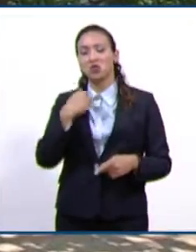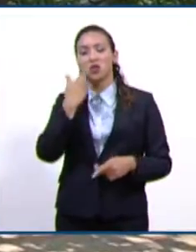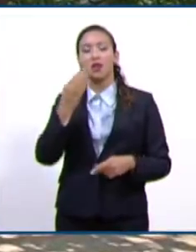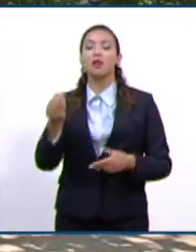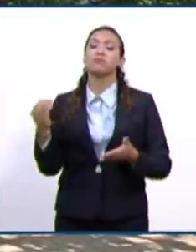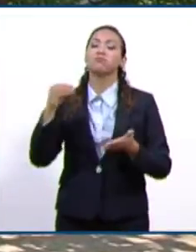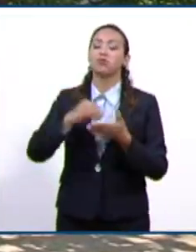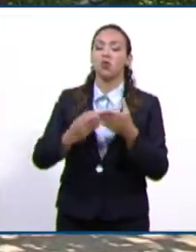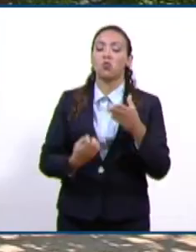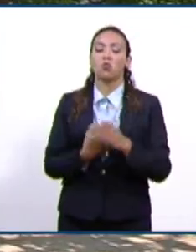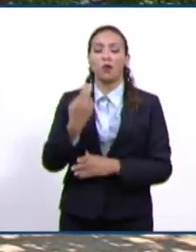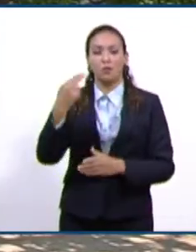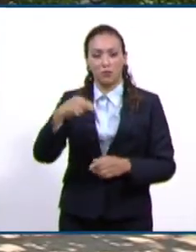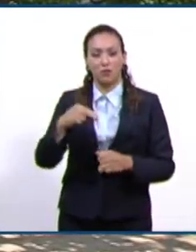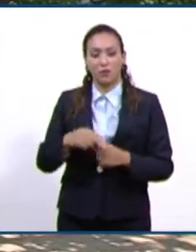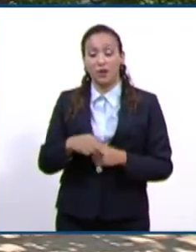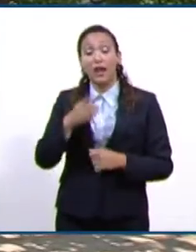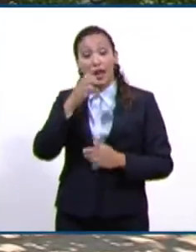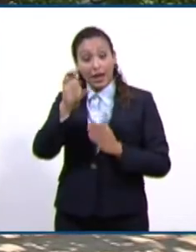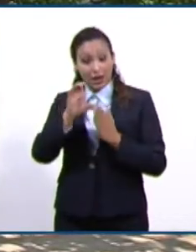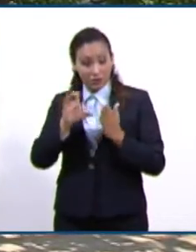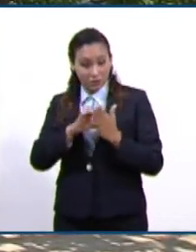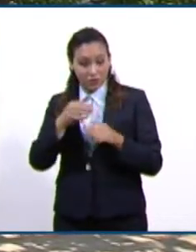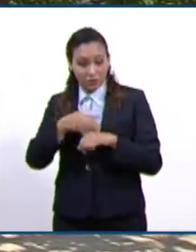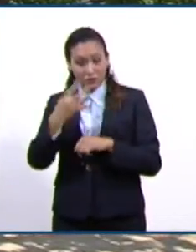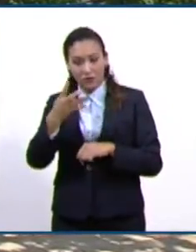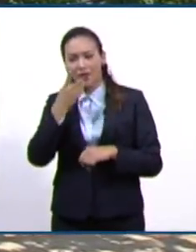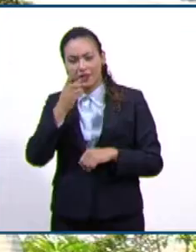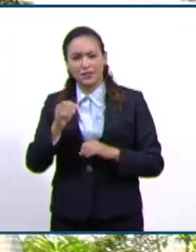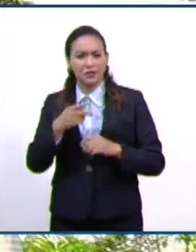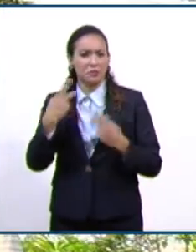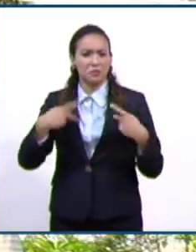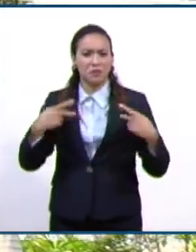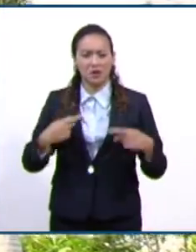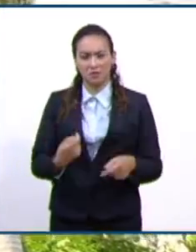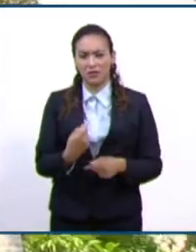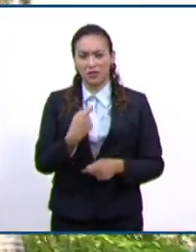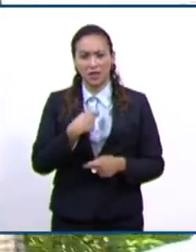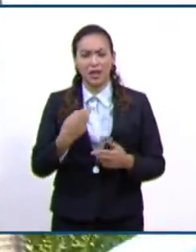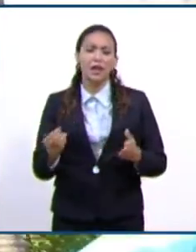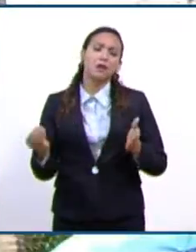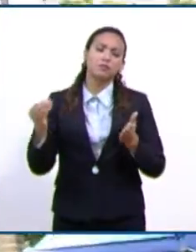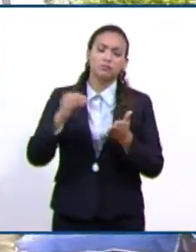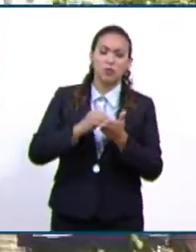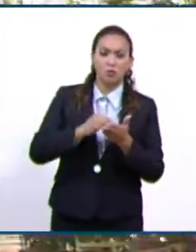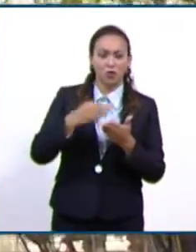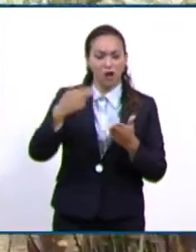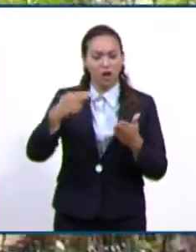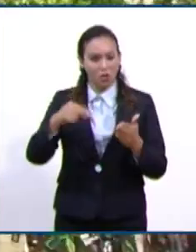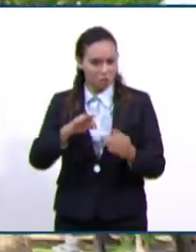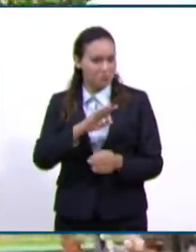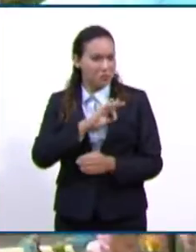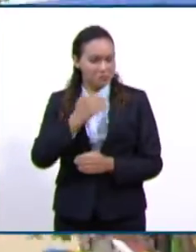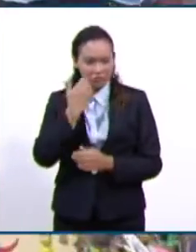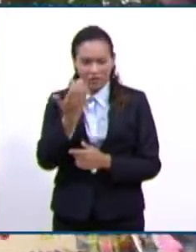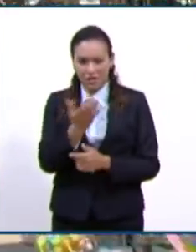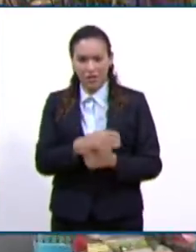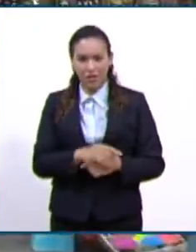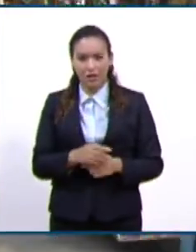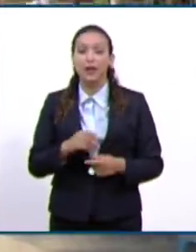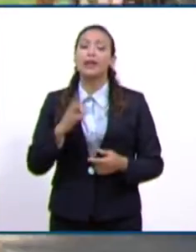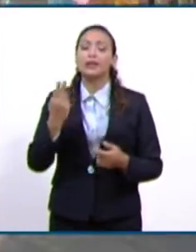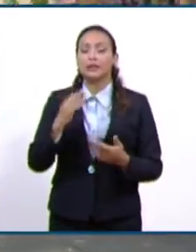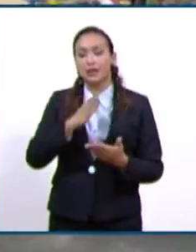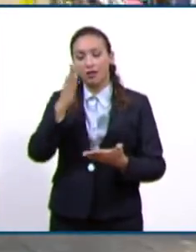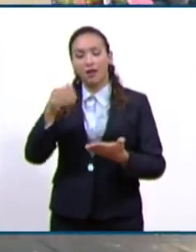4 constitucional, toda persona tiene derecho a ser identificada y al registro. Agregó que la reasignación